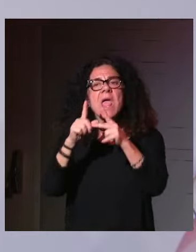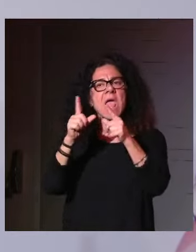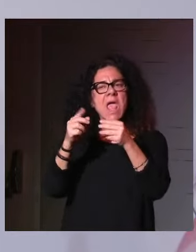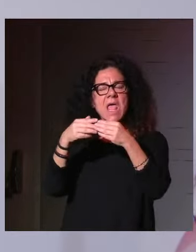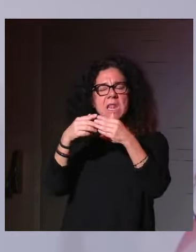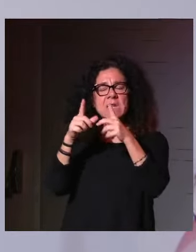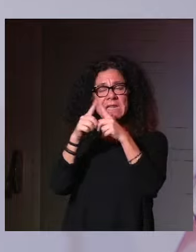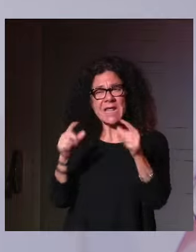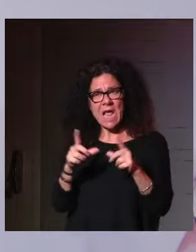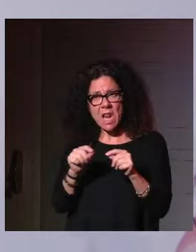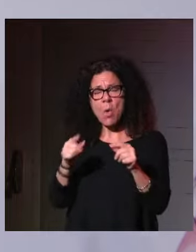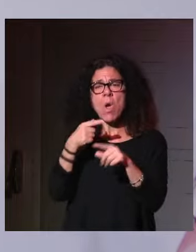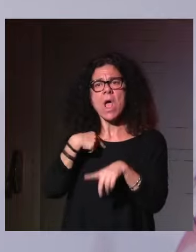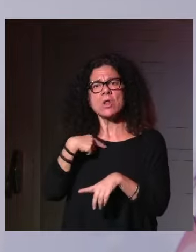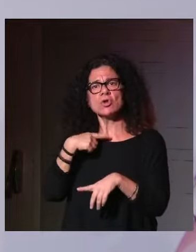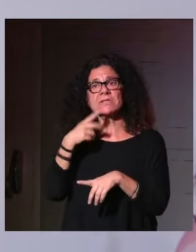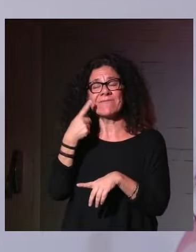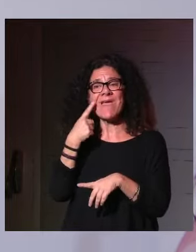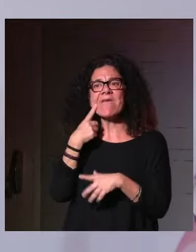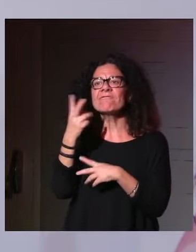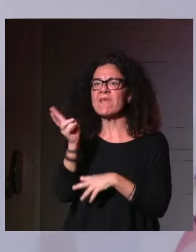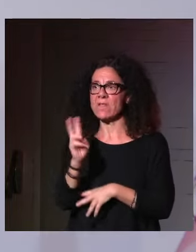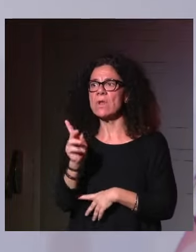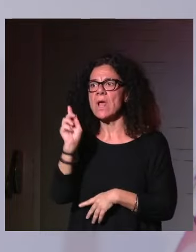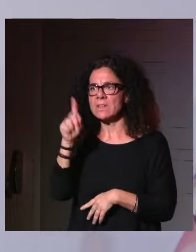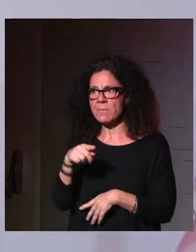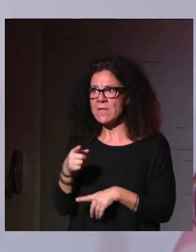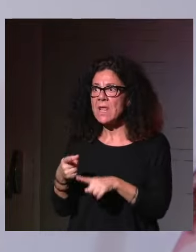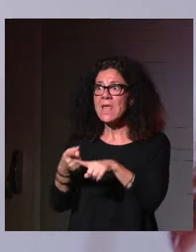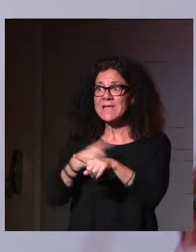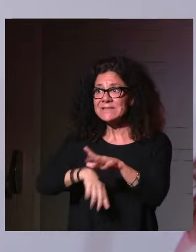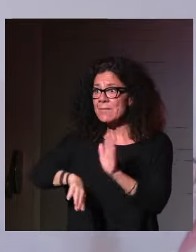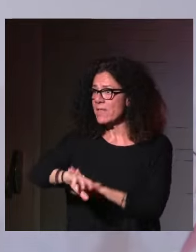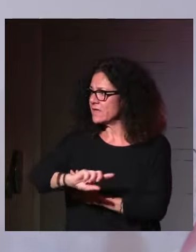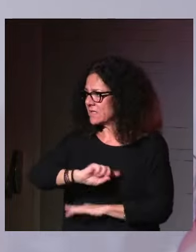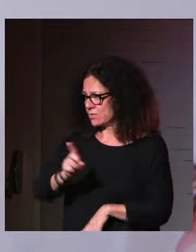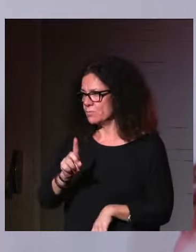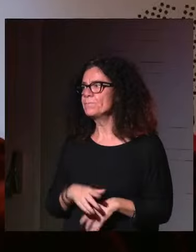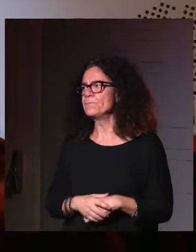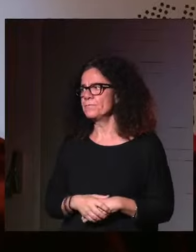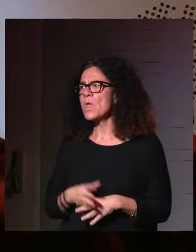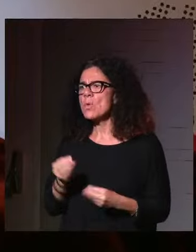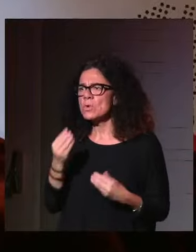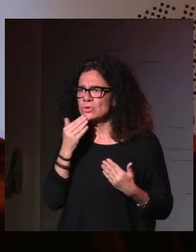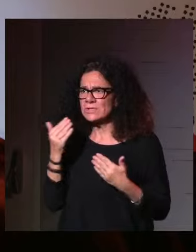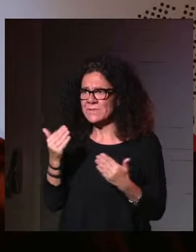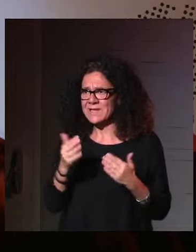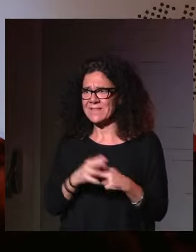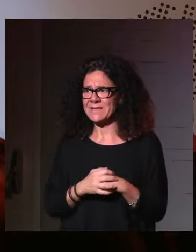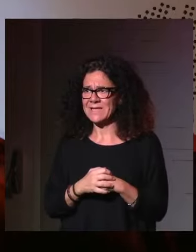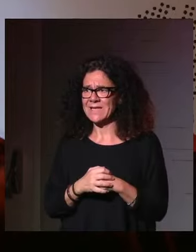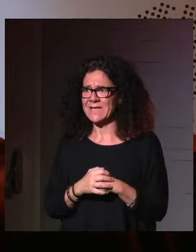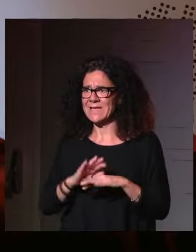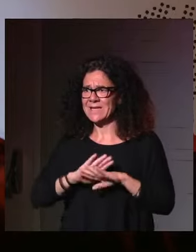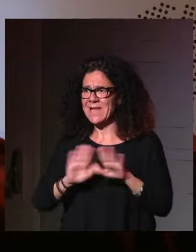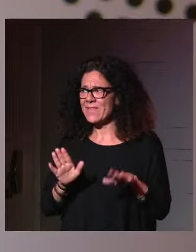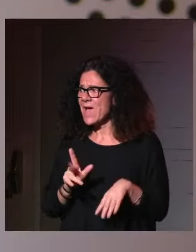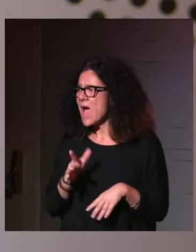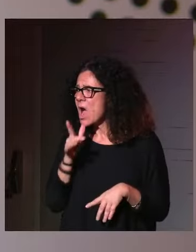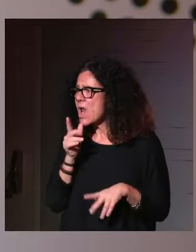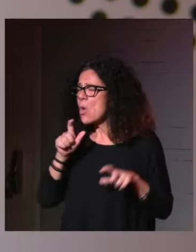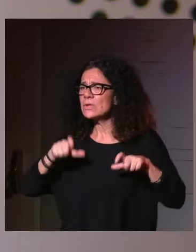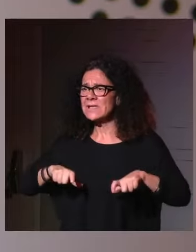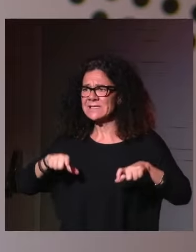Venezuela Entonces no solo es la extrema derecha Bueno muchísimas gracias y nada Ahora hay un pequeño